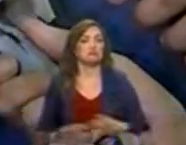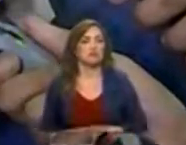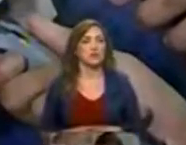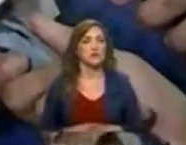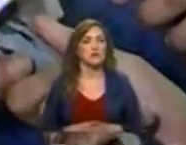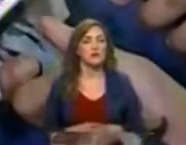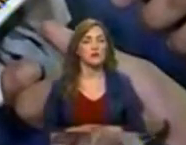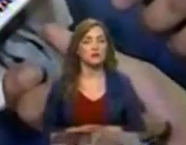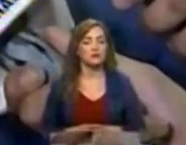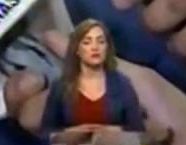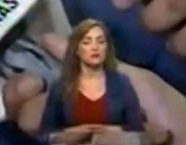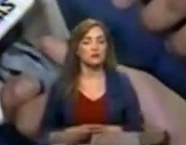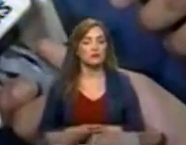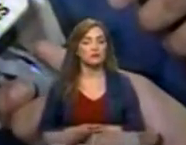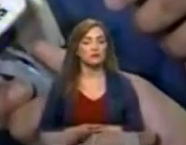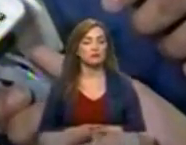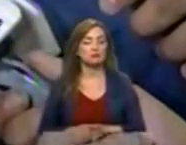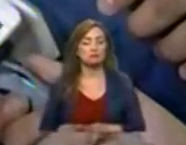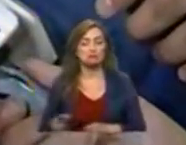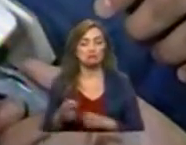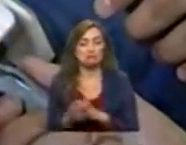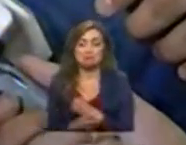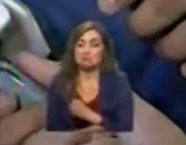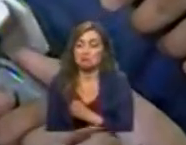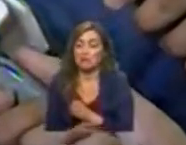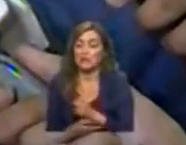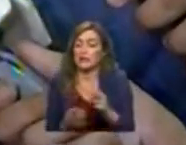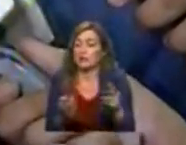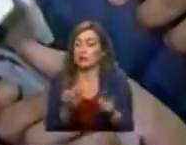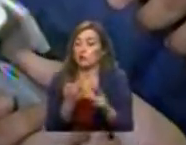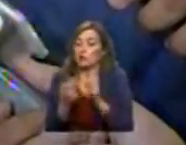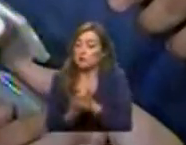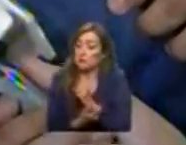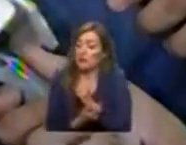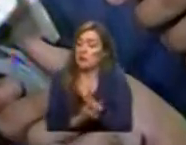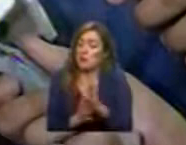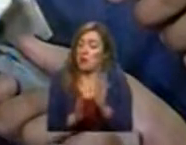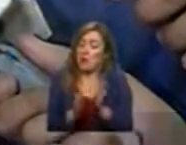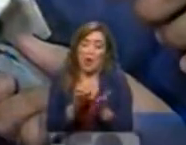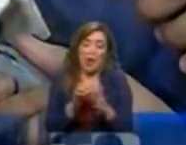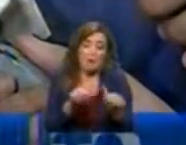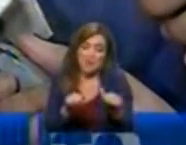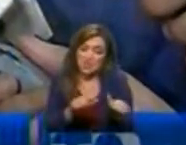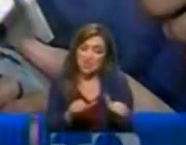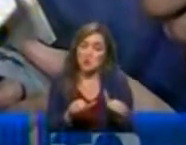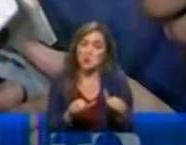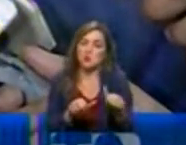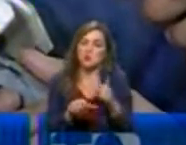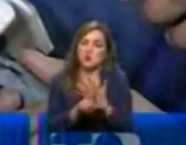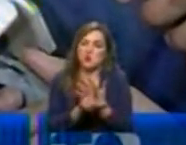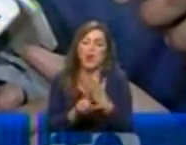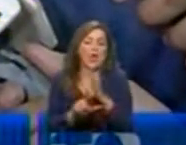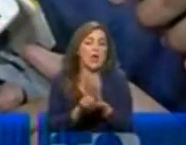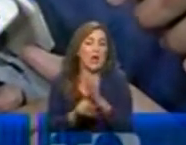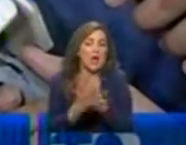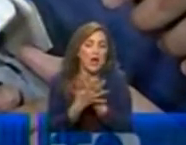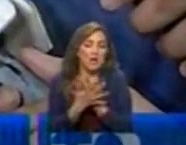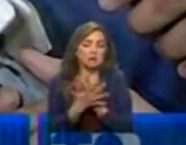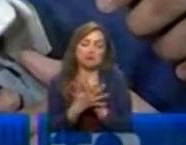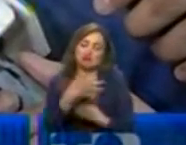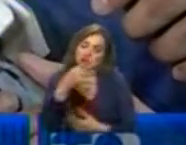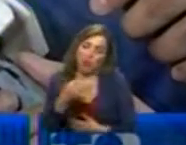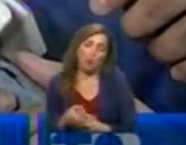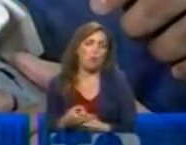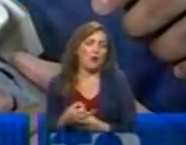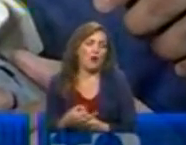en cualquier otra, las consecuencias que esa investigación deban tener en el campo administrativo, en el campo legal, deben ser ejercidas con